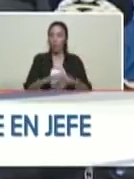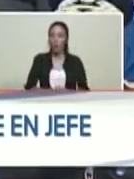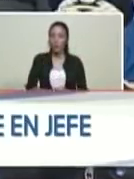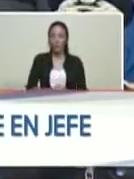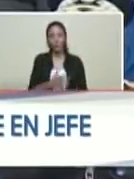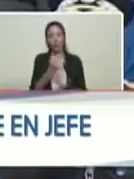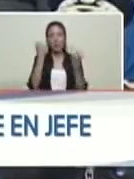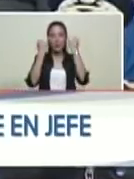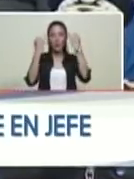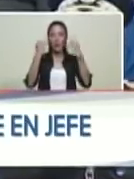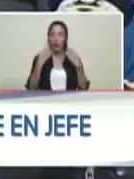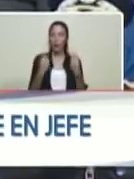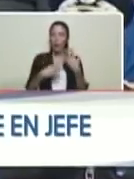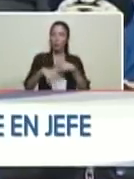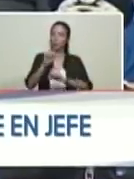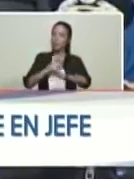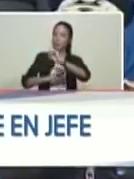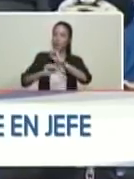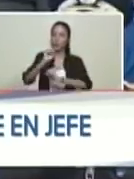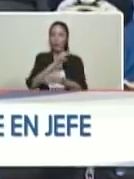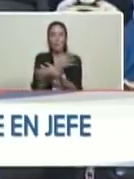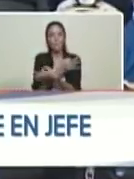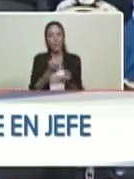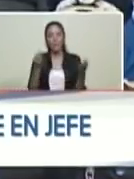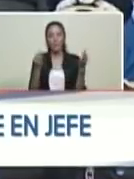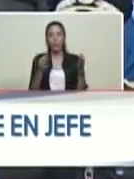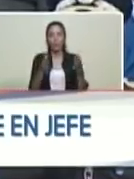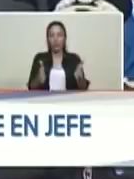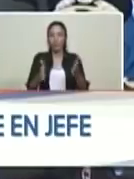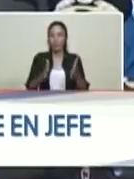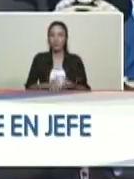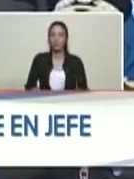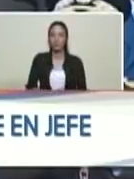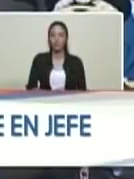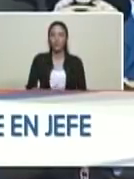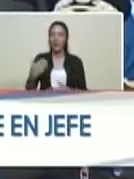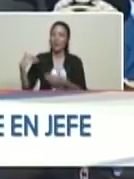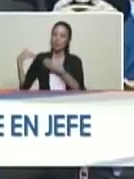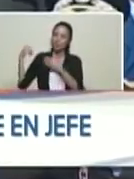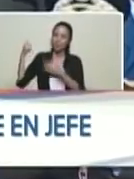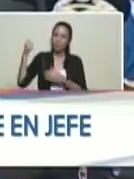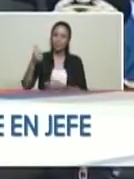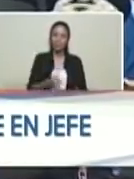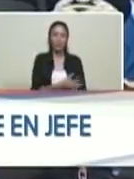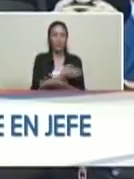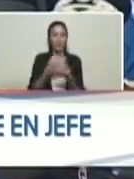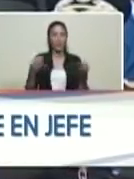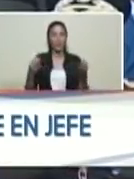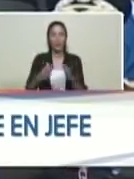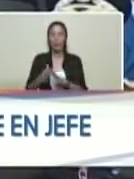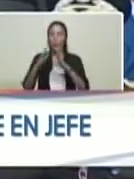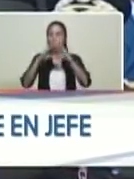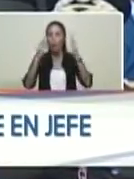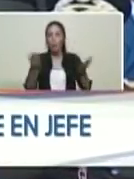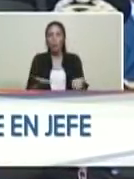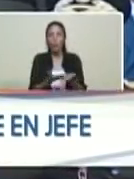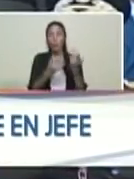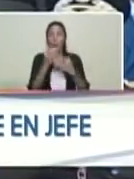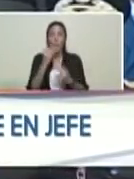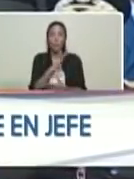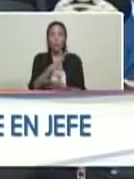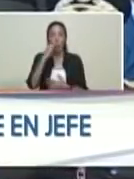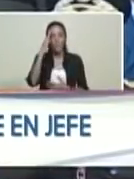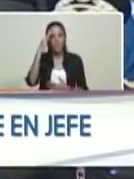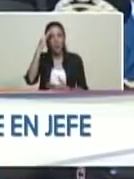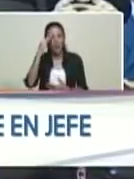las estrategias y una de las batallas más grandes mejor concebidas y más admiradas del mundo académico militar del mundo